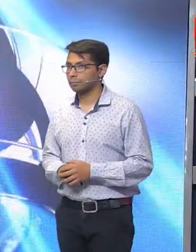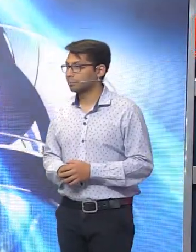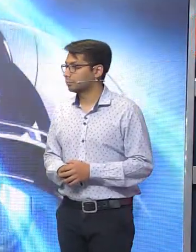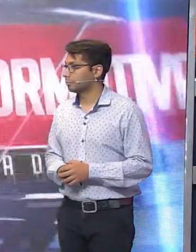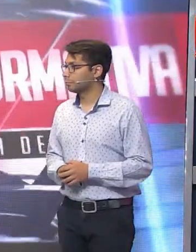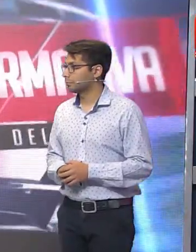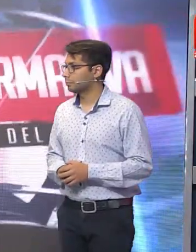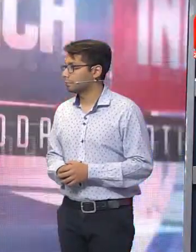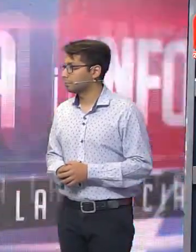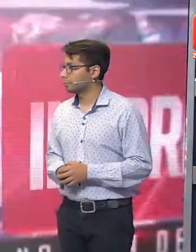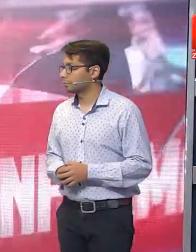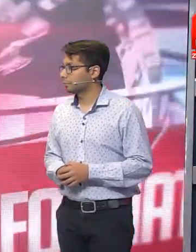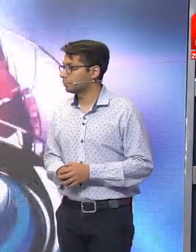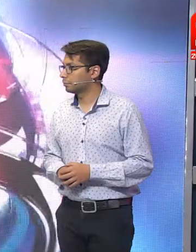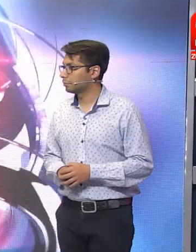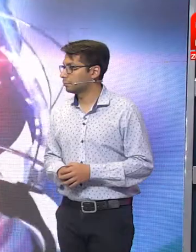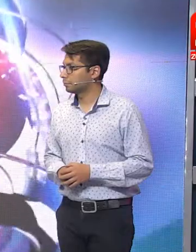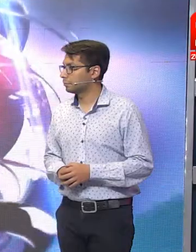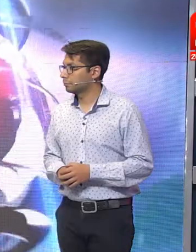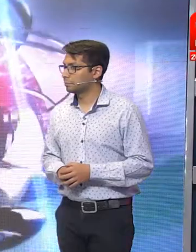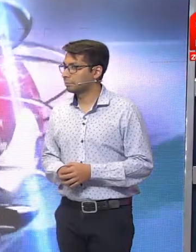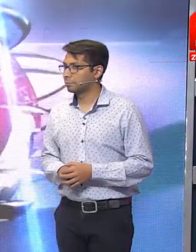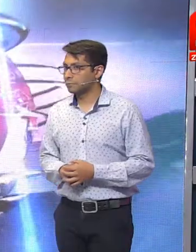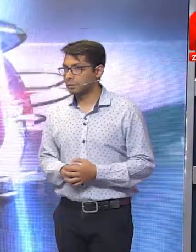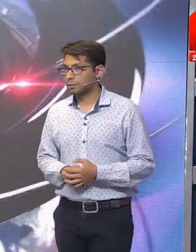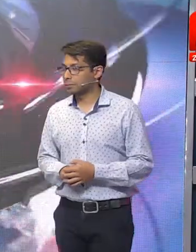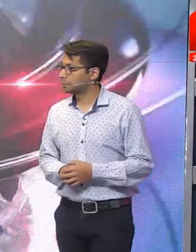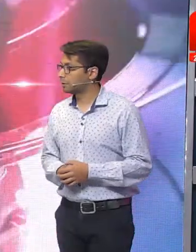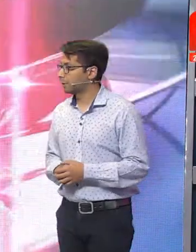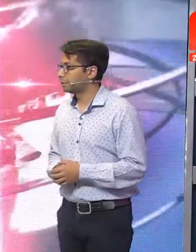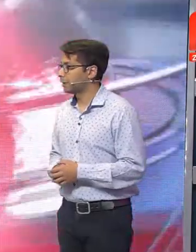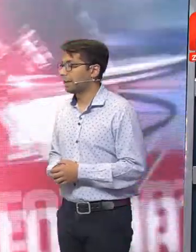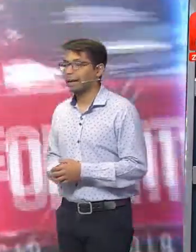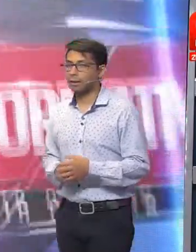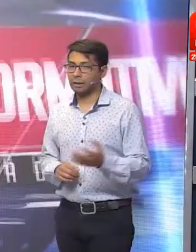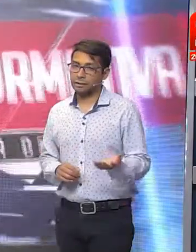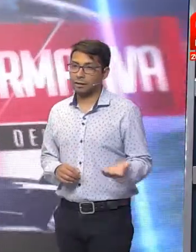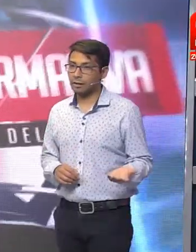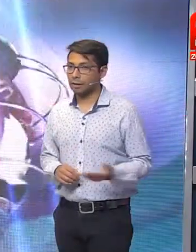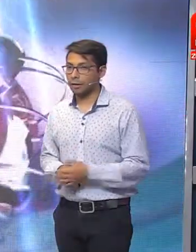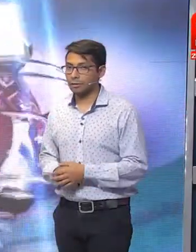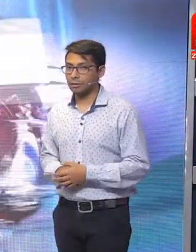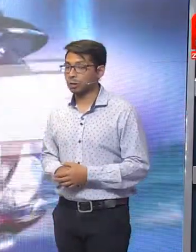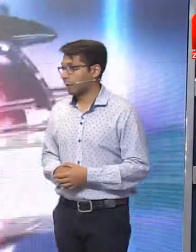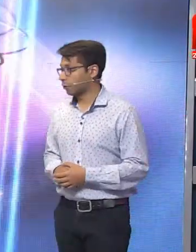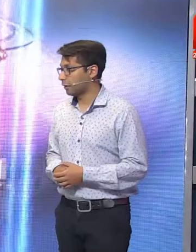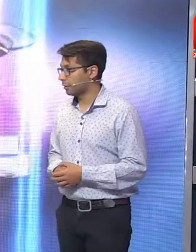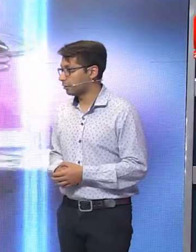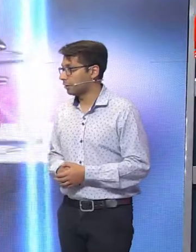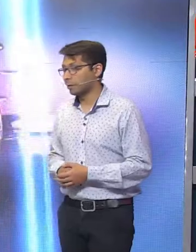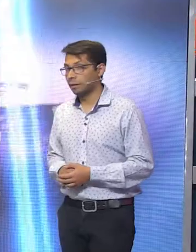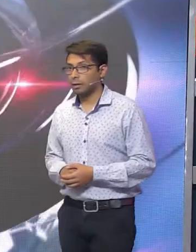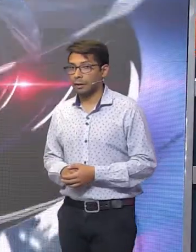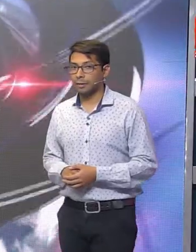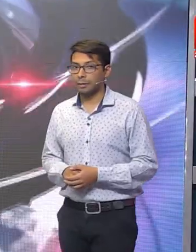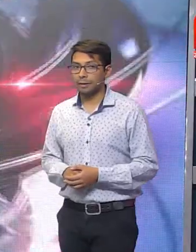hemos podido escucharlo bien con claridad, pero ya vamos a intentar en un ratito nada más, seguramente, o sí, con alguna otra posibilidad. Hay que decir que Francisco está en Buenos Aires. Está en